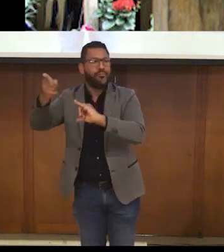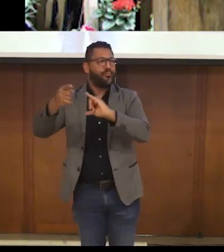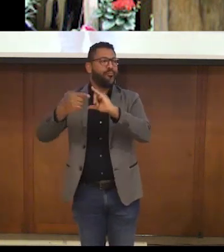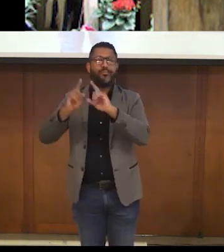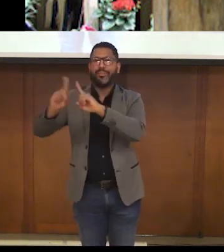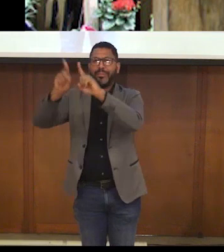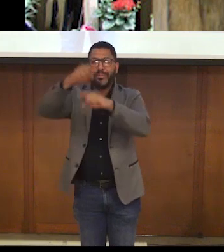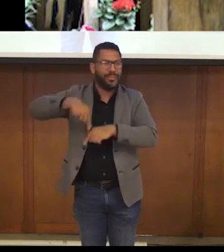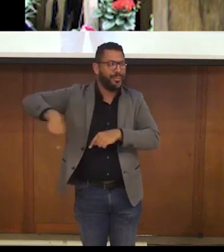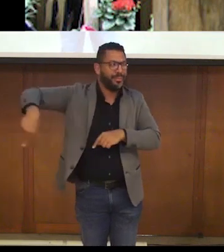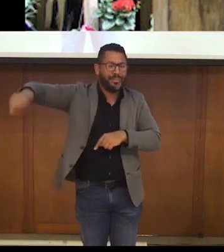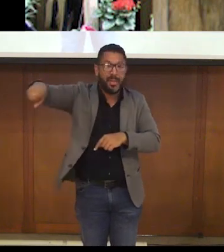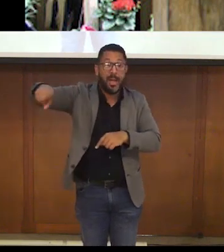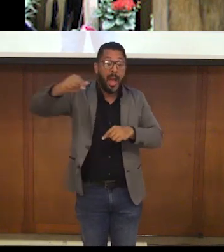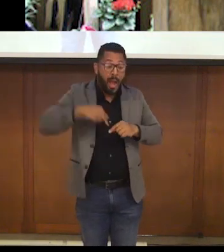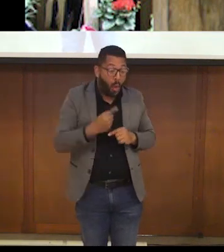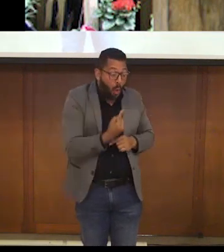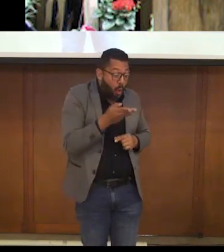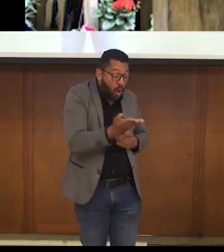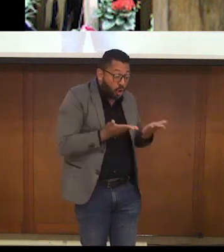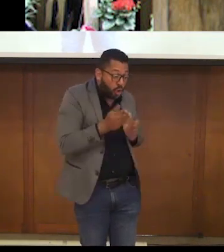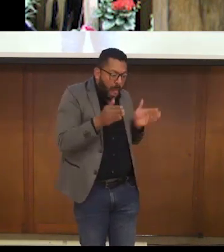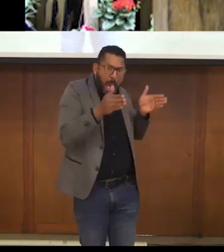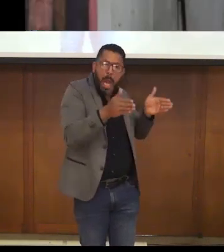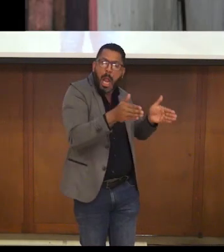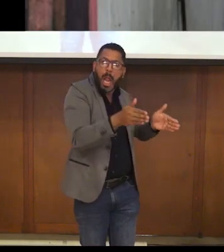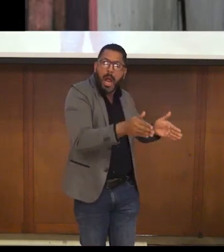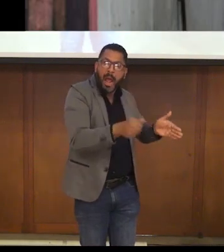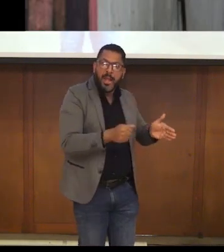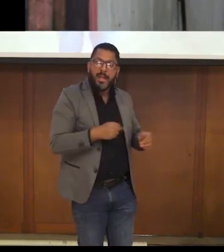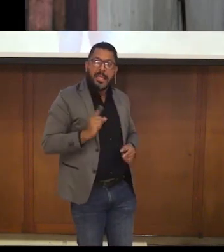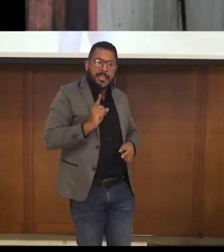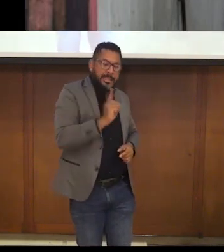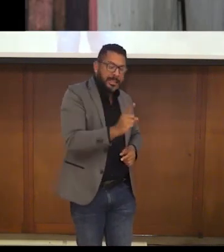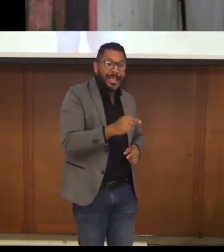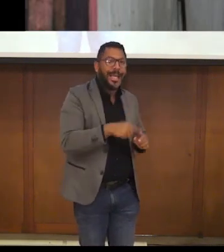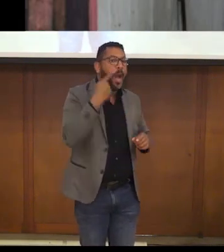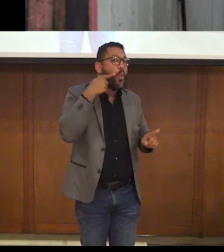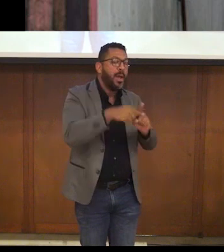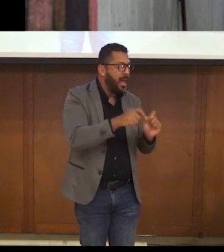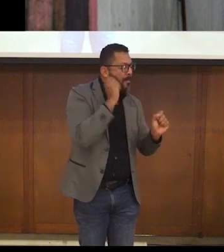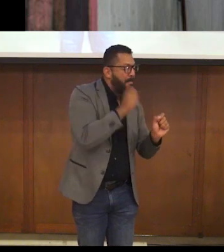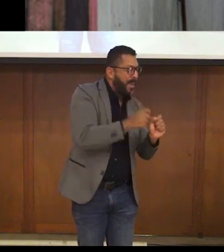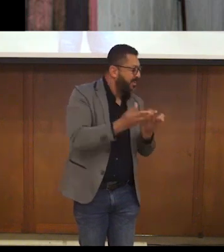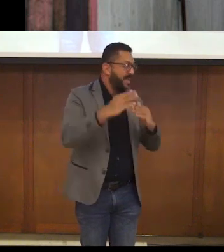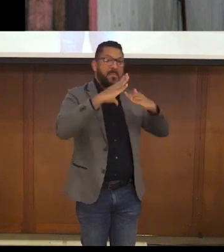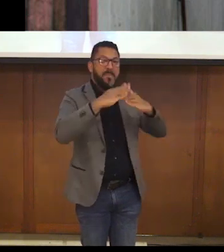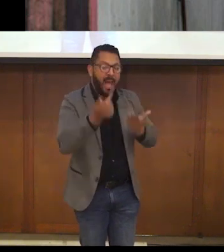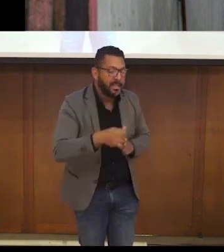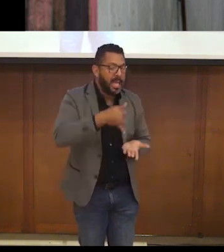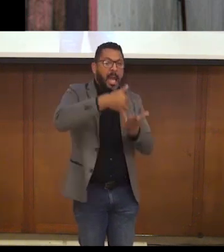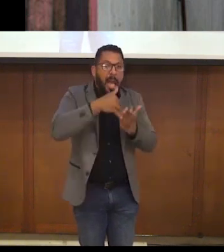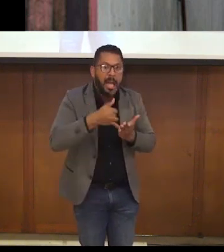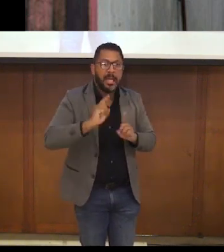Jumbo, Oxxo, pero allá en una sola tienda, en un solo espacio, encuentras desde las puntillas hasta el pan,